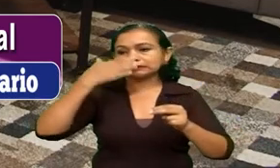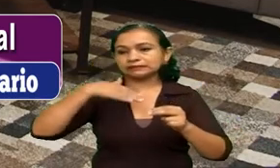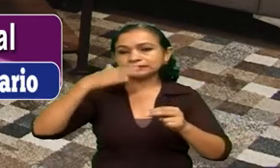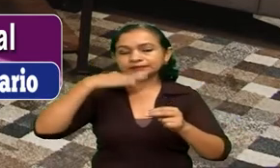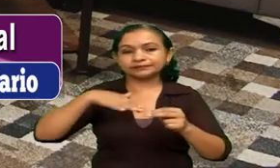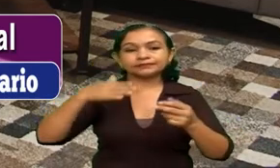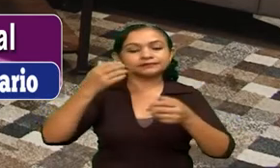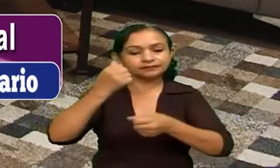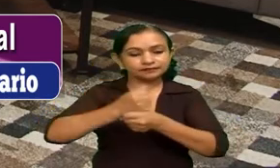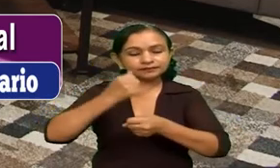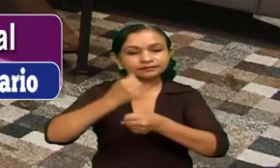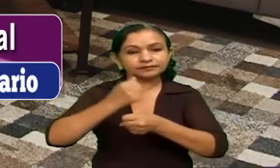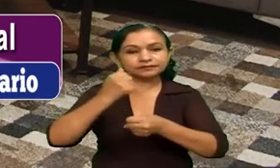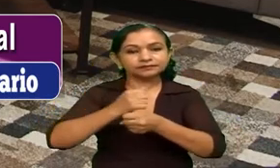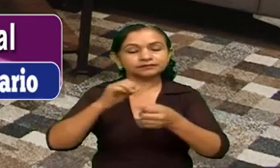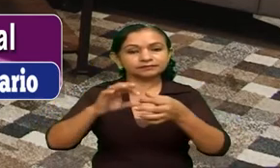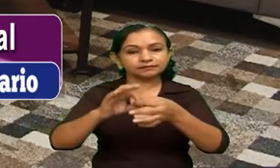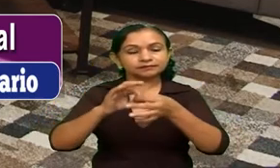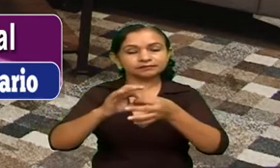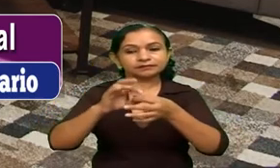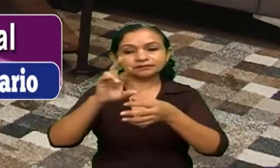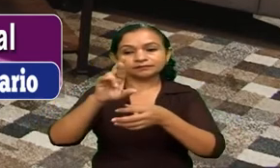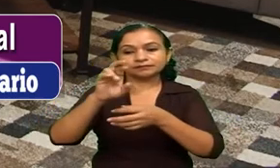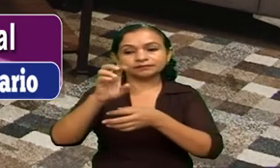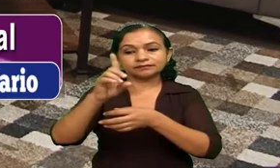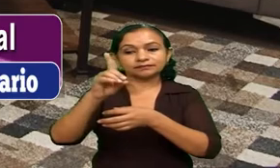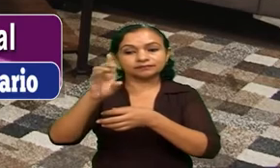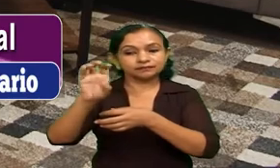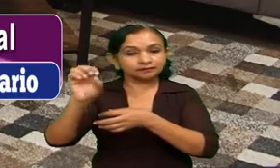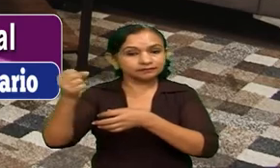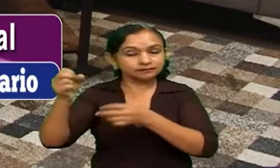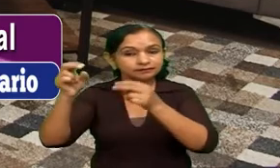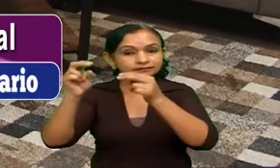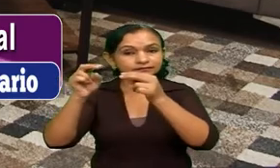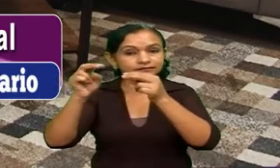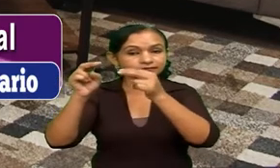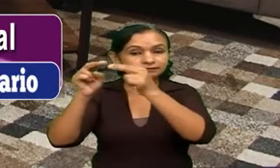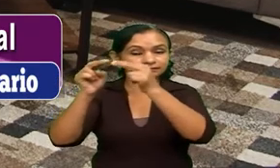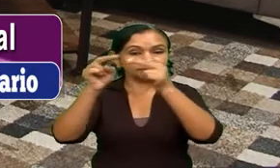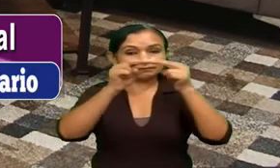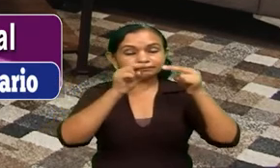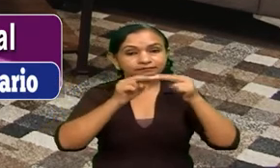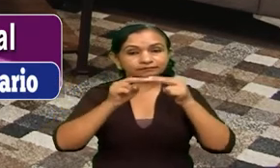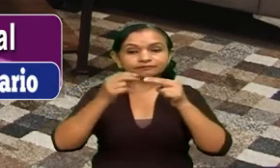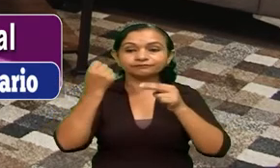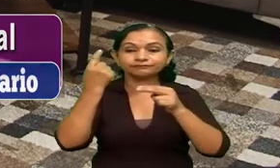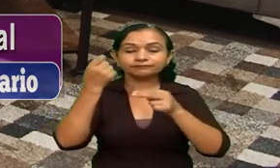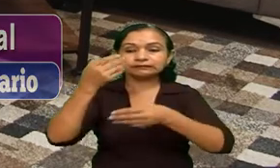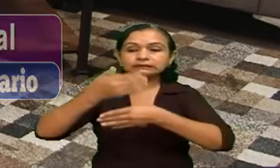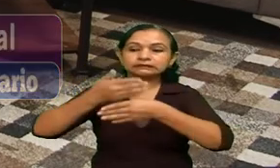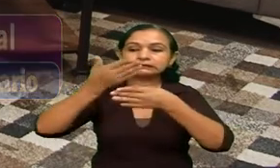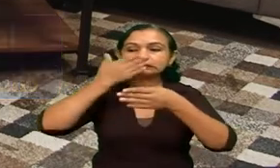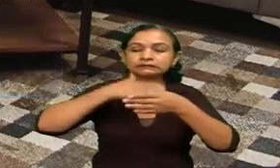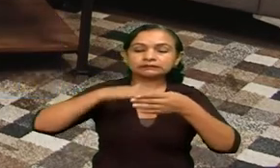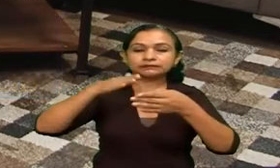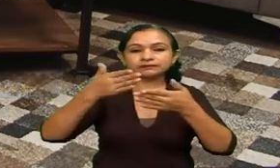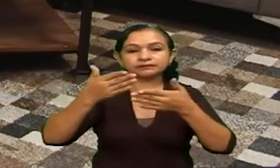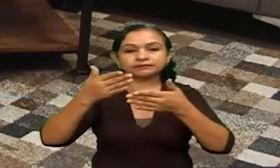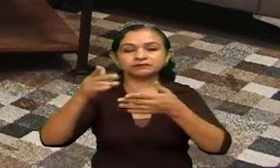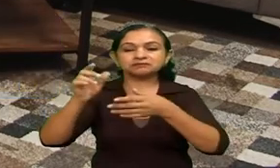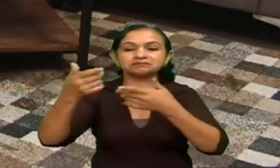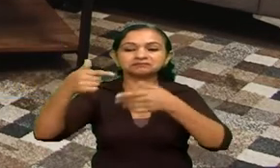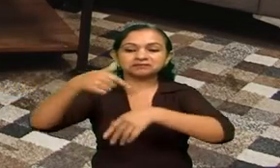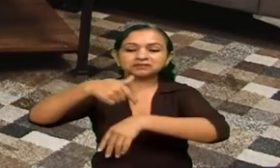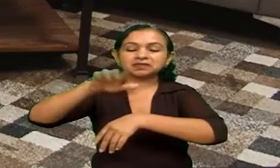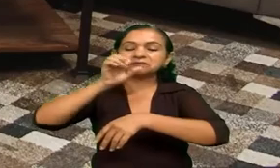estamos trabajando también, en mejorar esas redes que no están muy bien construidas, que ya ha pasado su vida